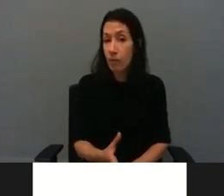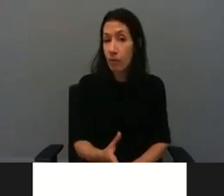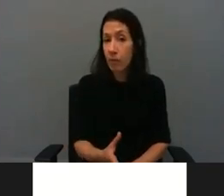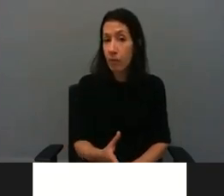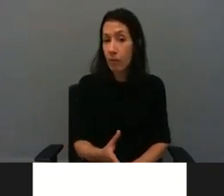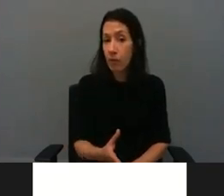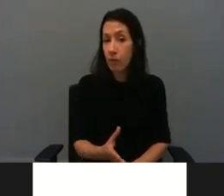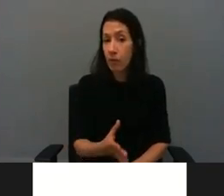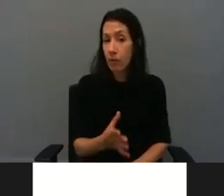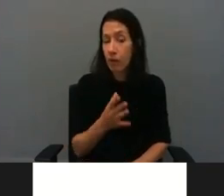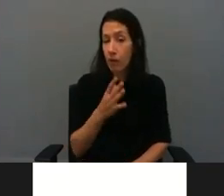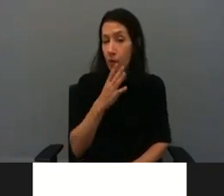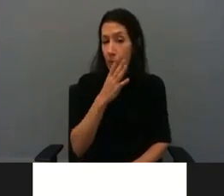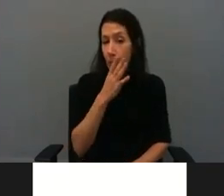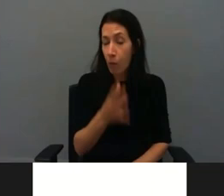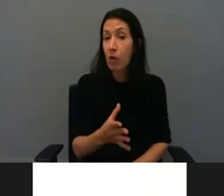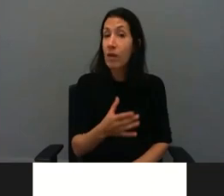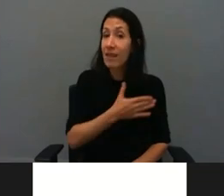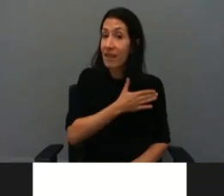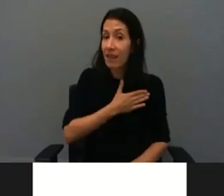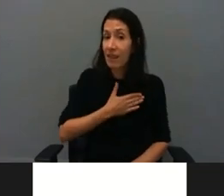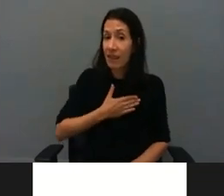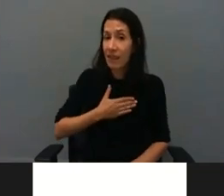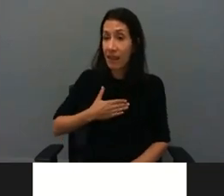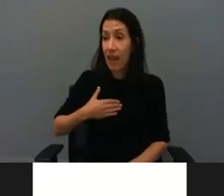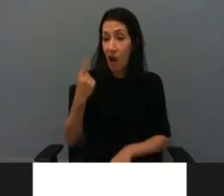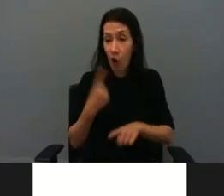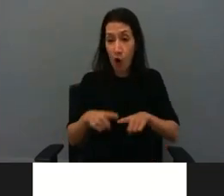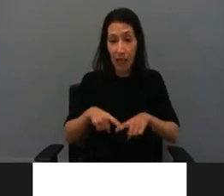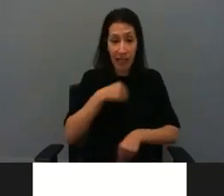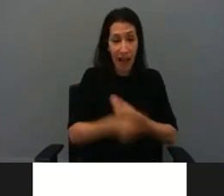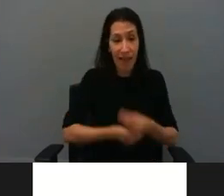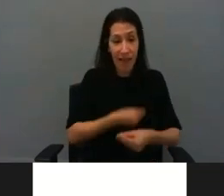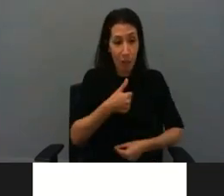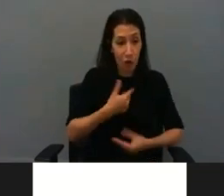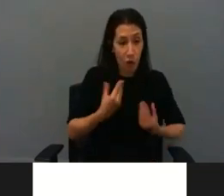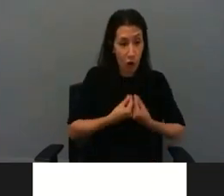quería que participara siempre de todo lo que nosotros hacíamos.